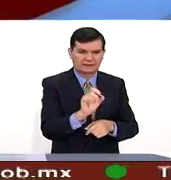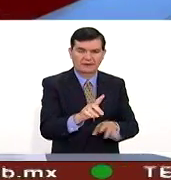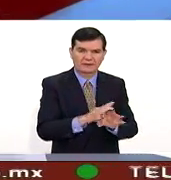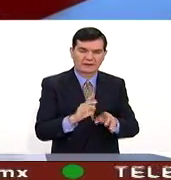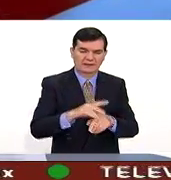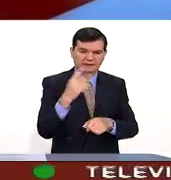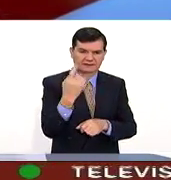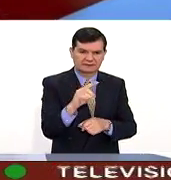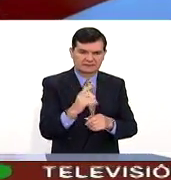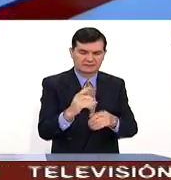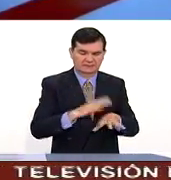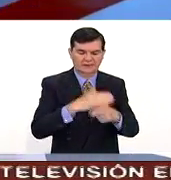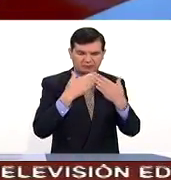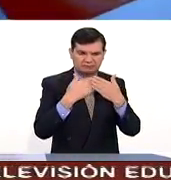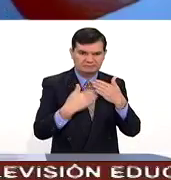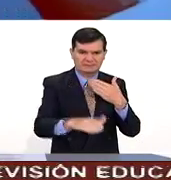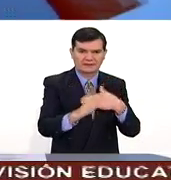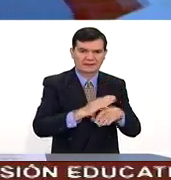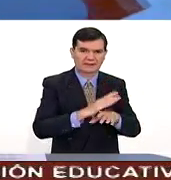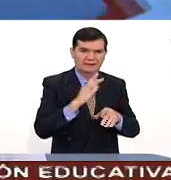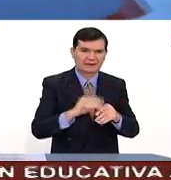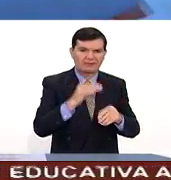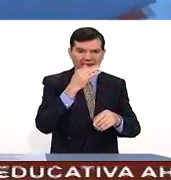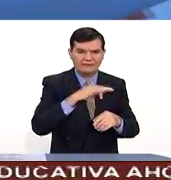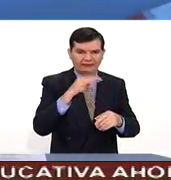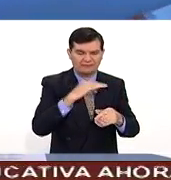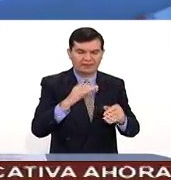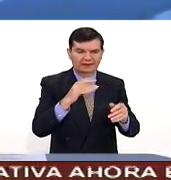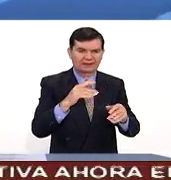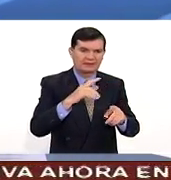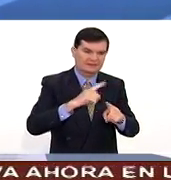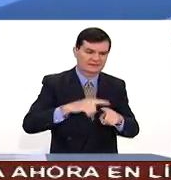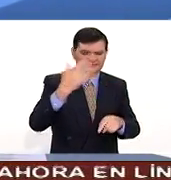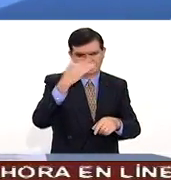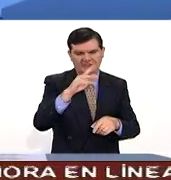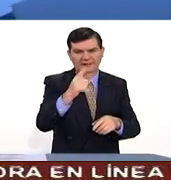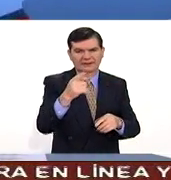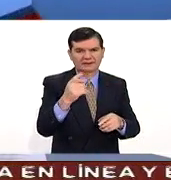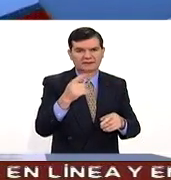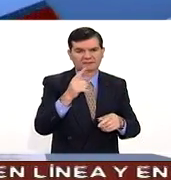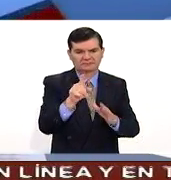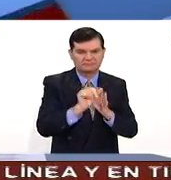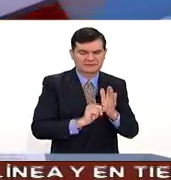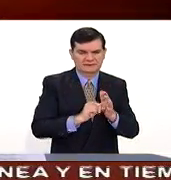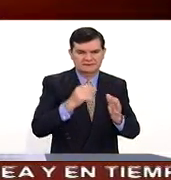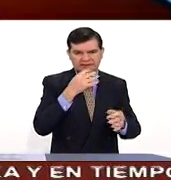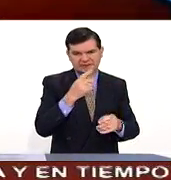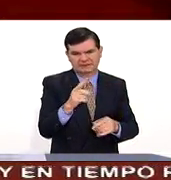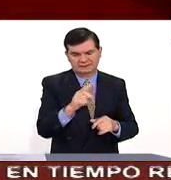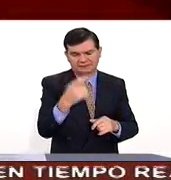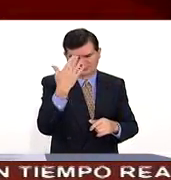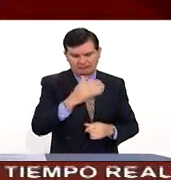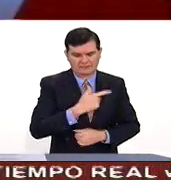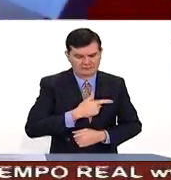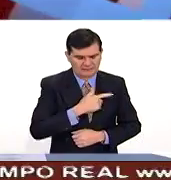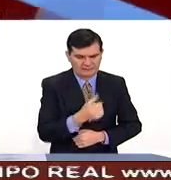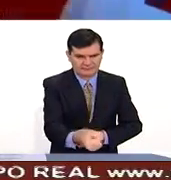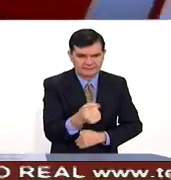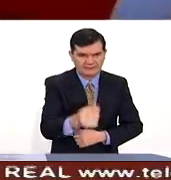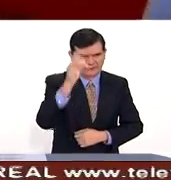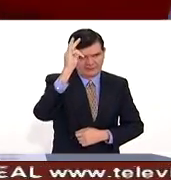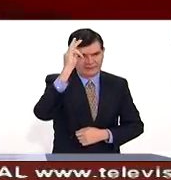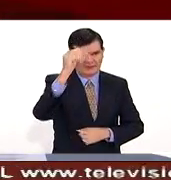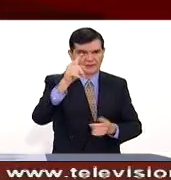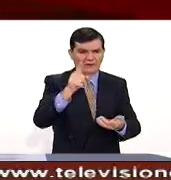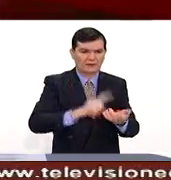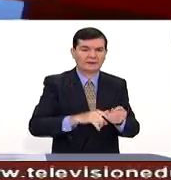de diciembre, a las puertas también de las fiestas y las festividades de este mes que todo mundo esperamos. Es un gusto saludar también a Fidel